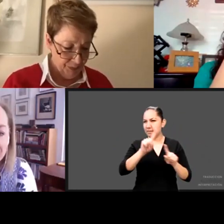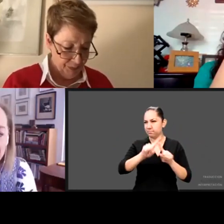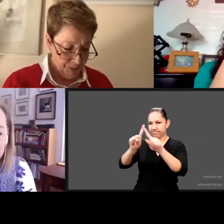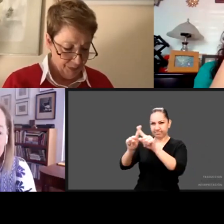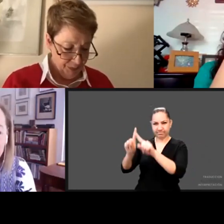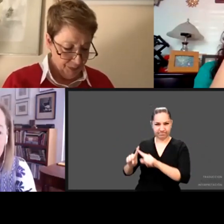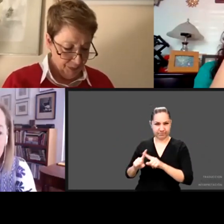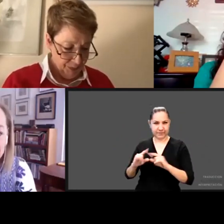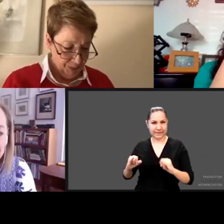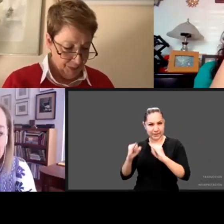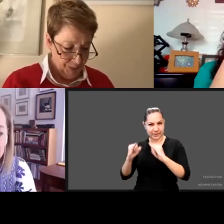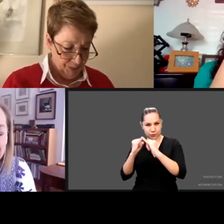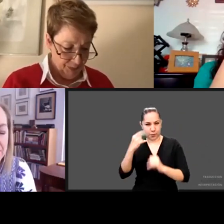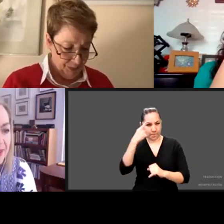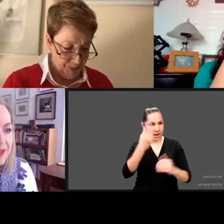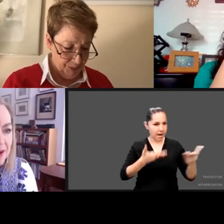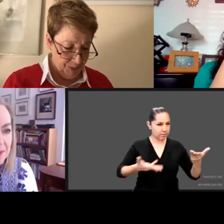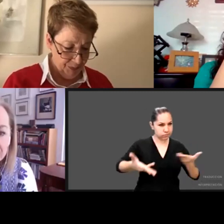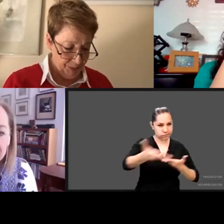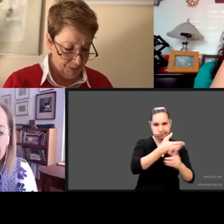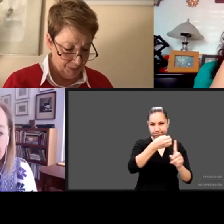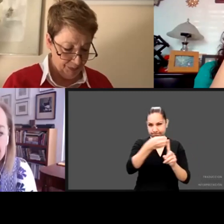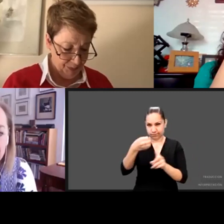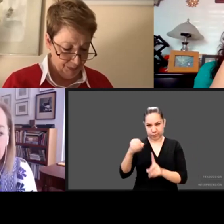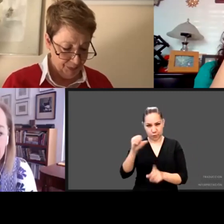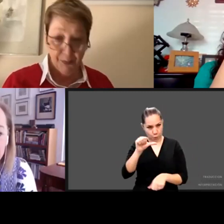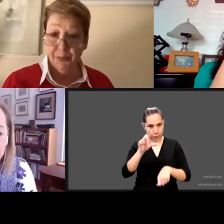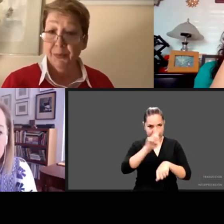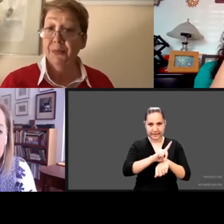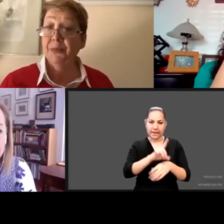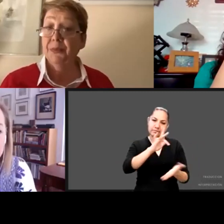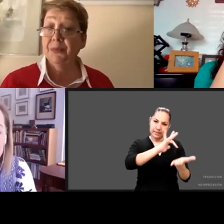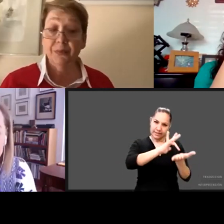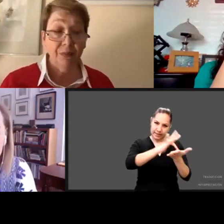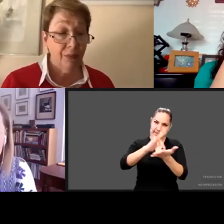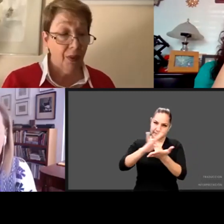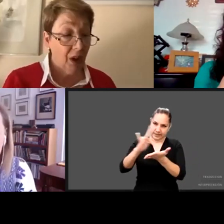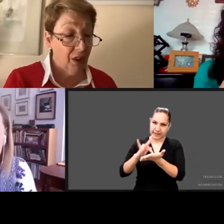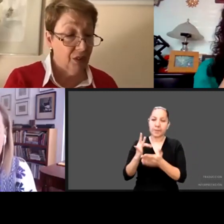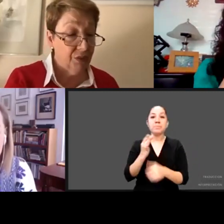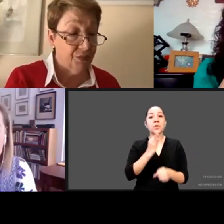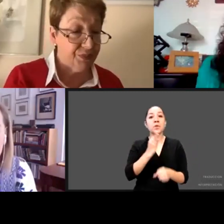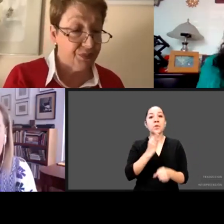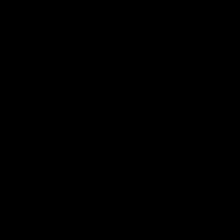empezar compartiendo mi pantalla, a ver si la pueden ver. Ustedes me dicen.